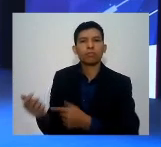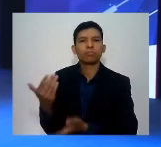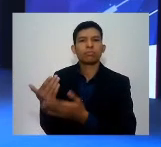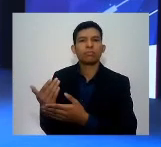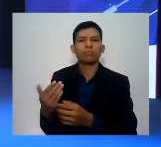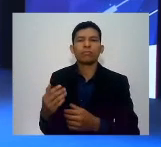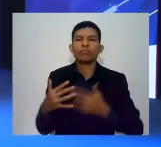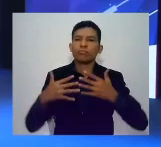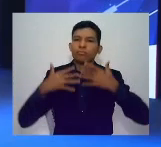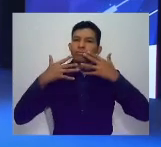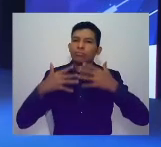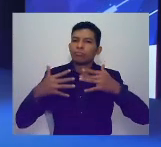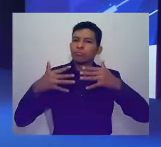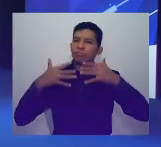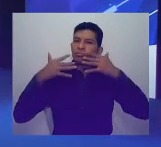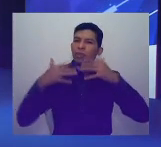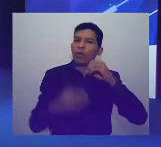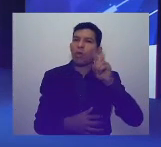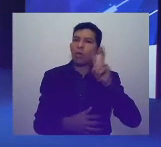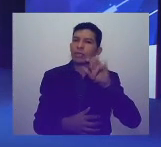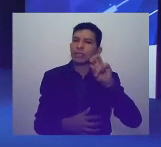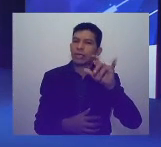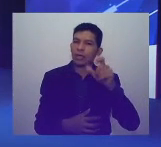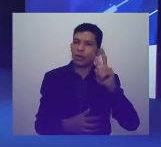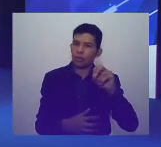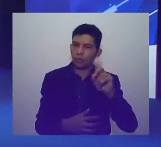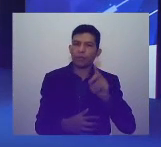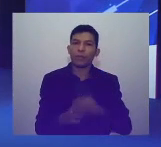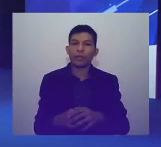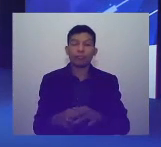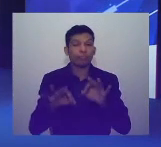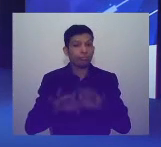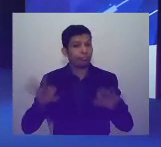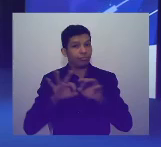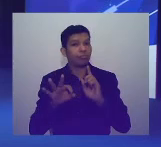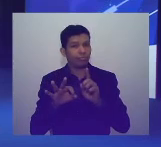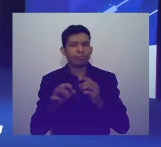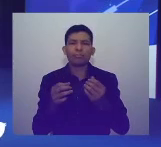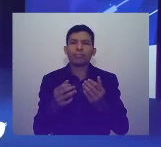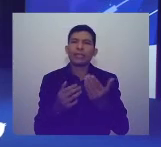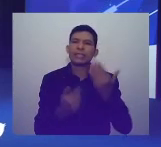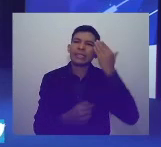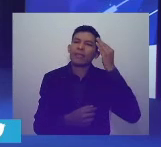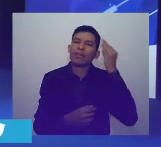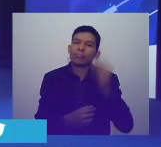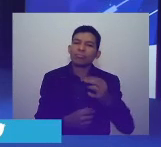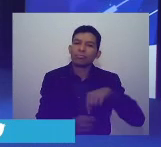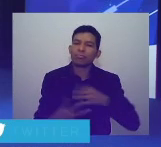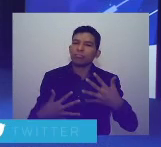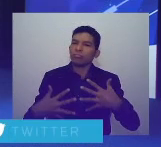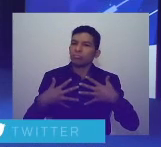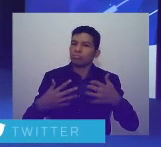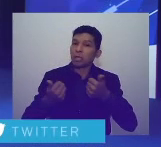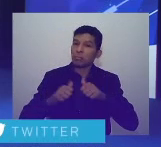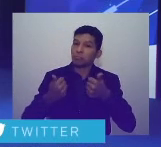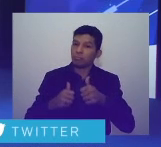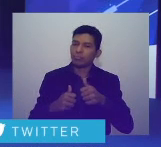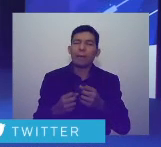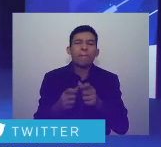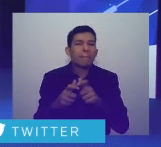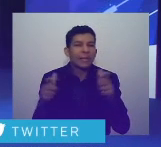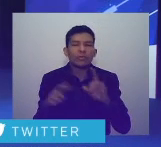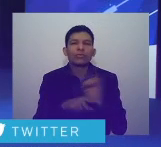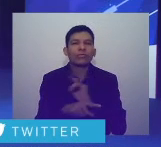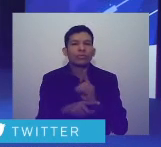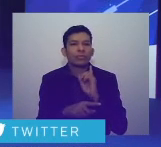una bomba que puede administrar insulina. Y esa bomba que puede administrar insulina, entonces lo hace cada vez que considere que es